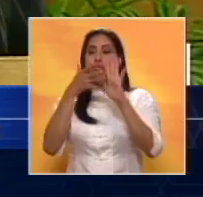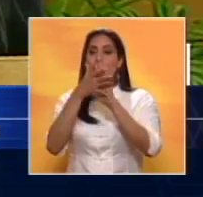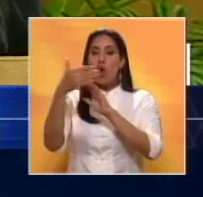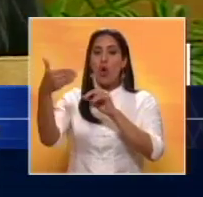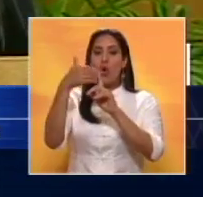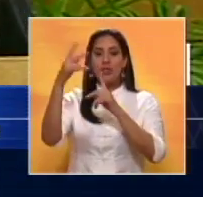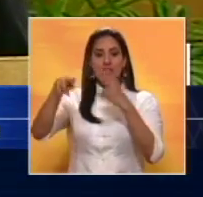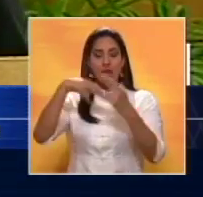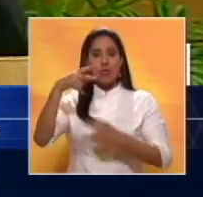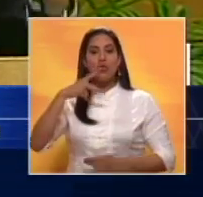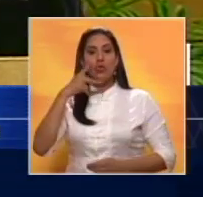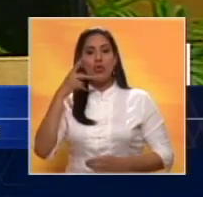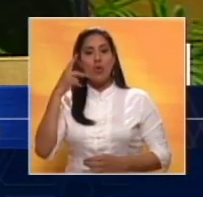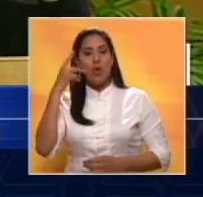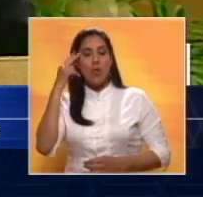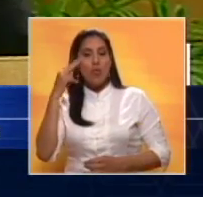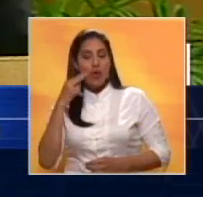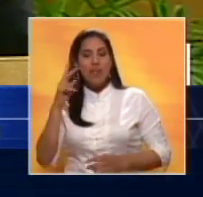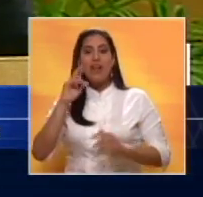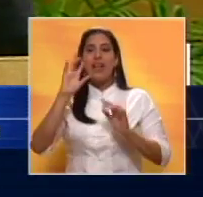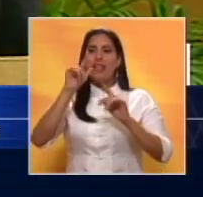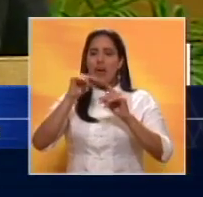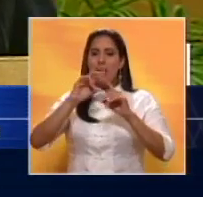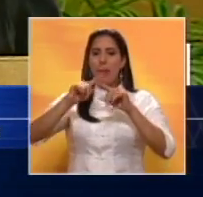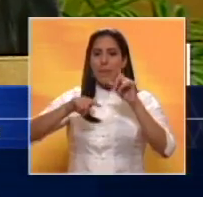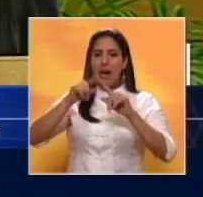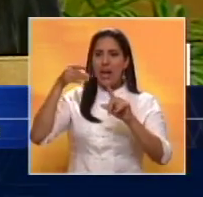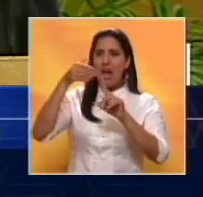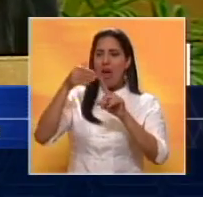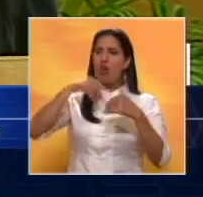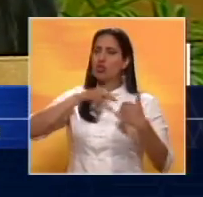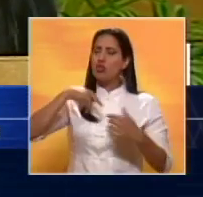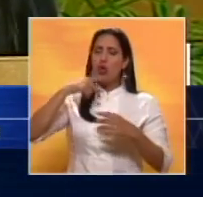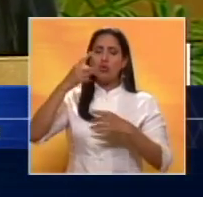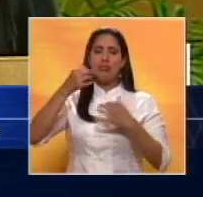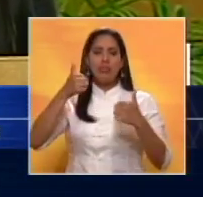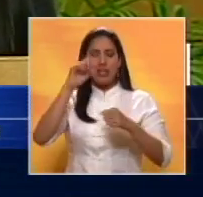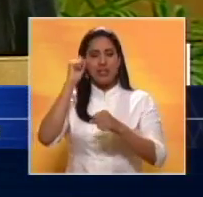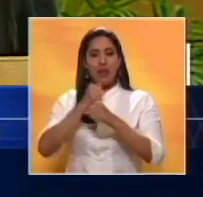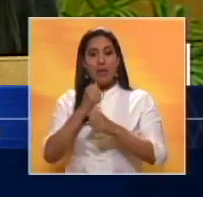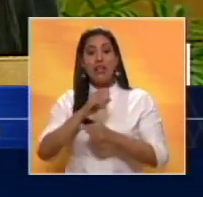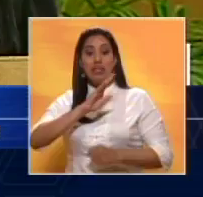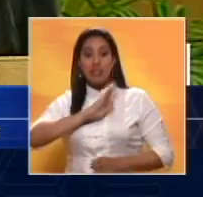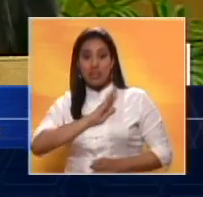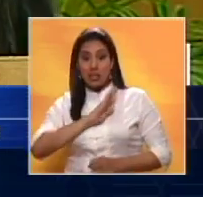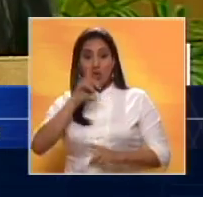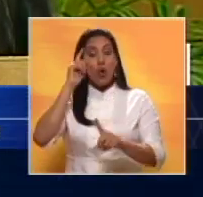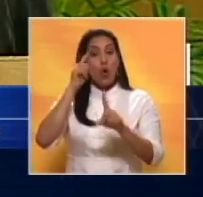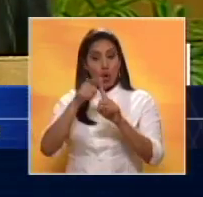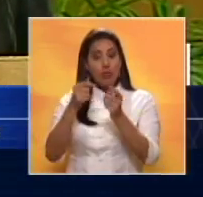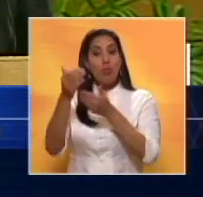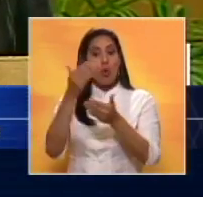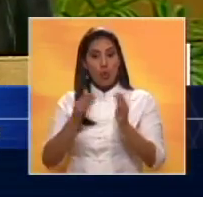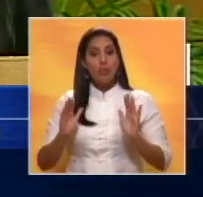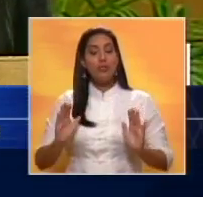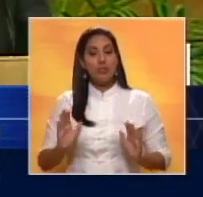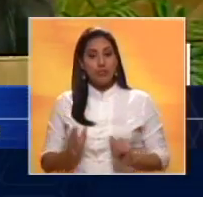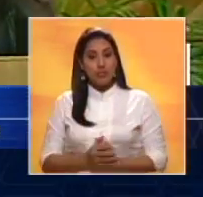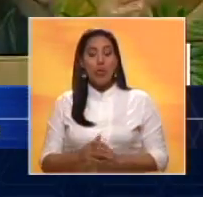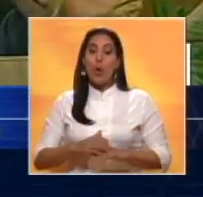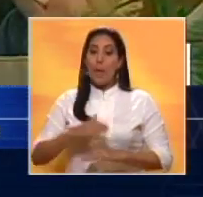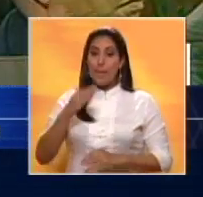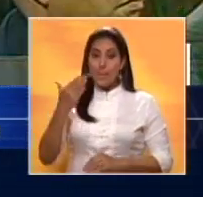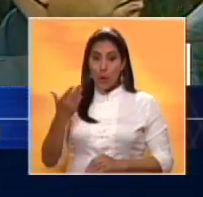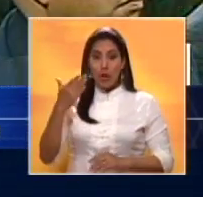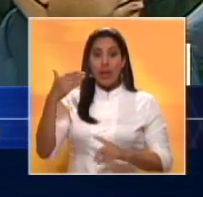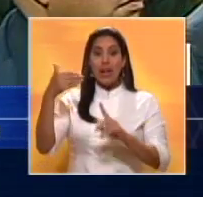de la revolución bolivariana, el etiquetamiento que se ha hecho a su modelo, Ha tenido un objetivo económico,